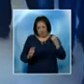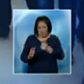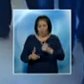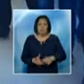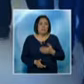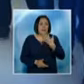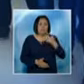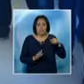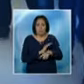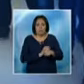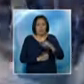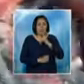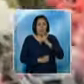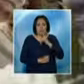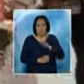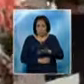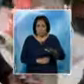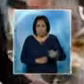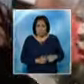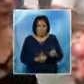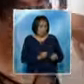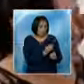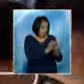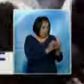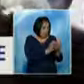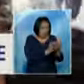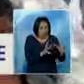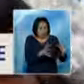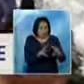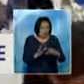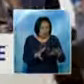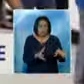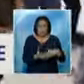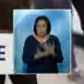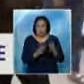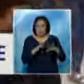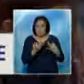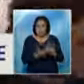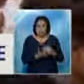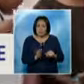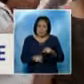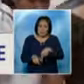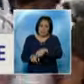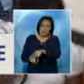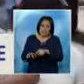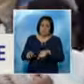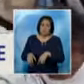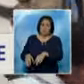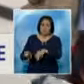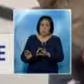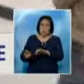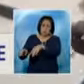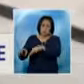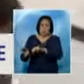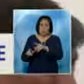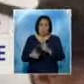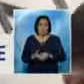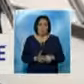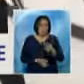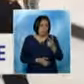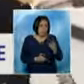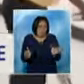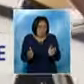de los niños. Con arreglos florales, familiares y amigos fueron a despedir a esta familia. Acompañado por los